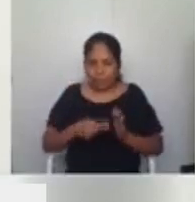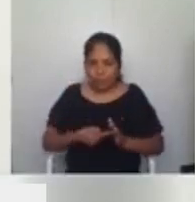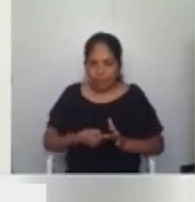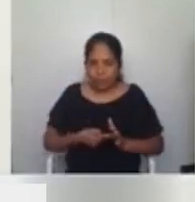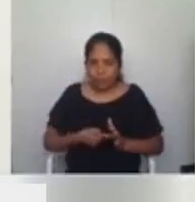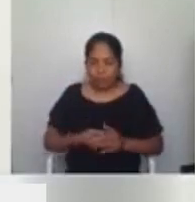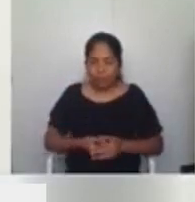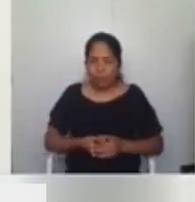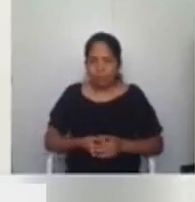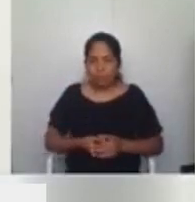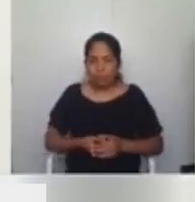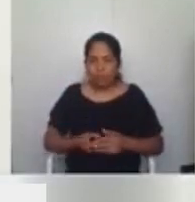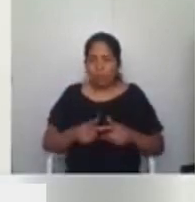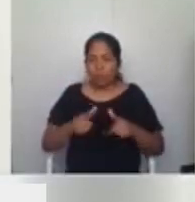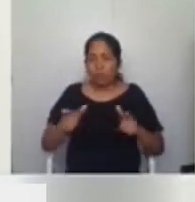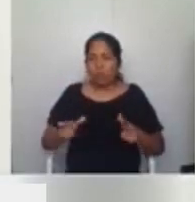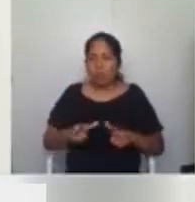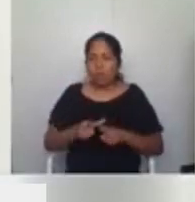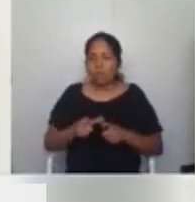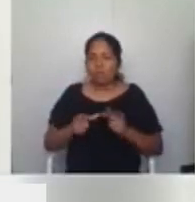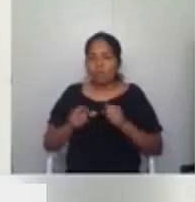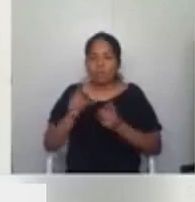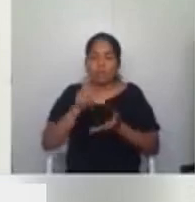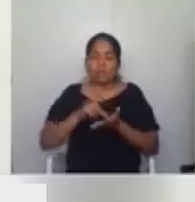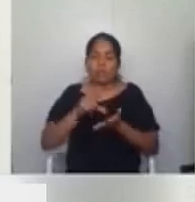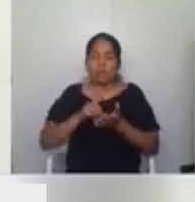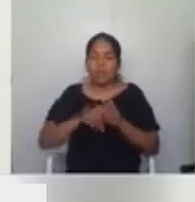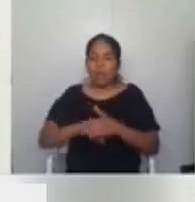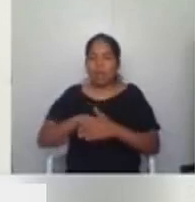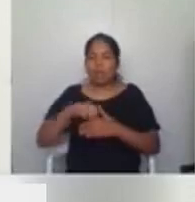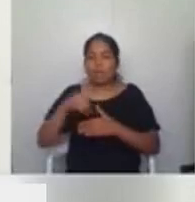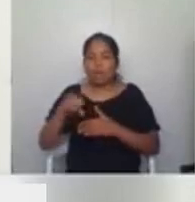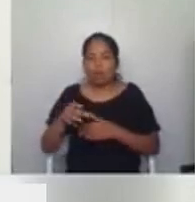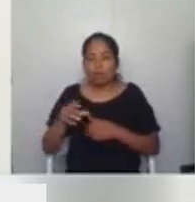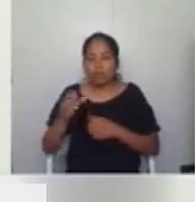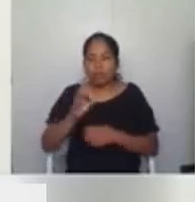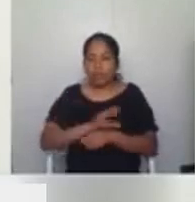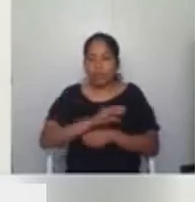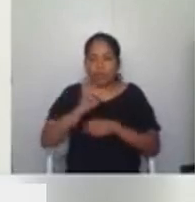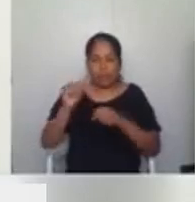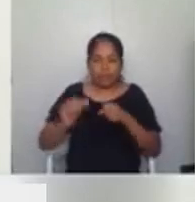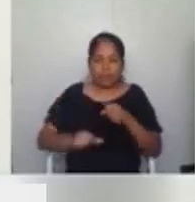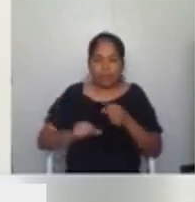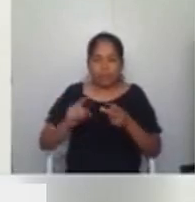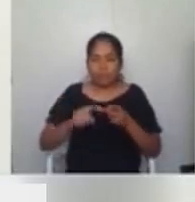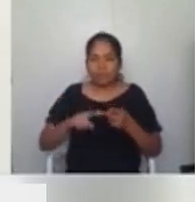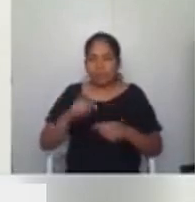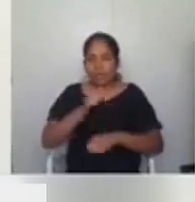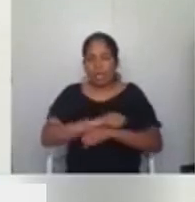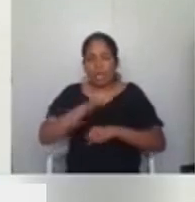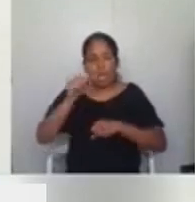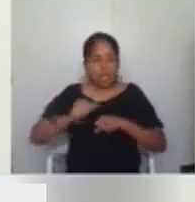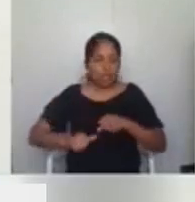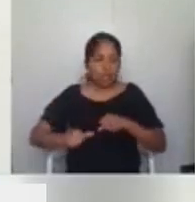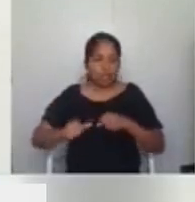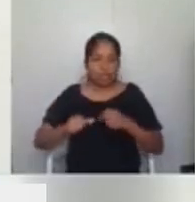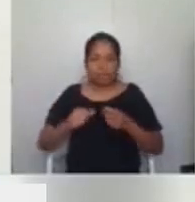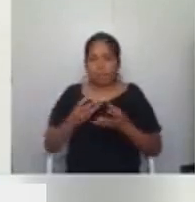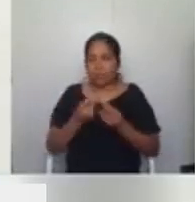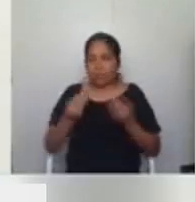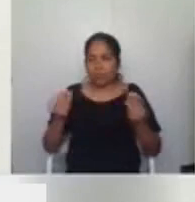zonas fuera de Lima, zonas como Cajamarca o Ancash, que han tenido miles de millones de